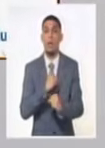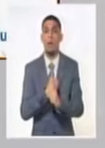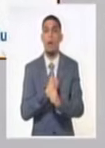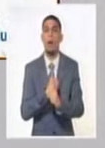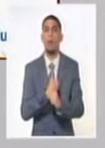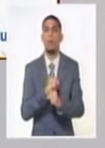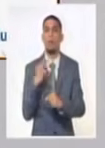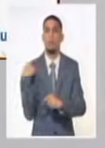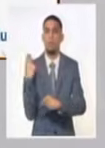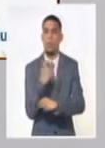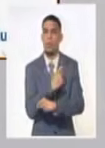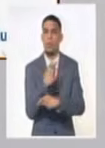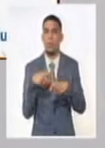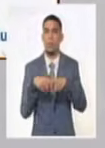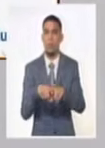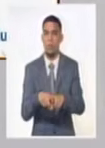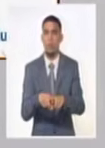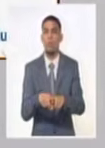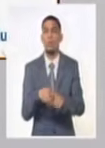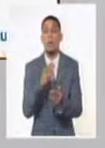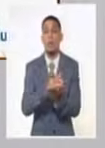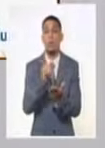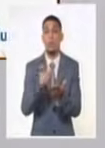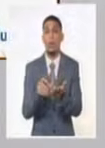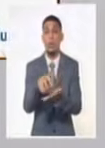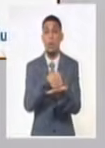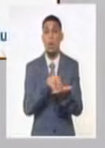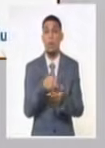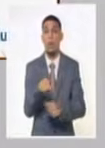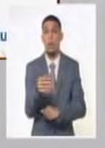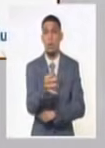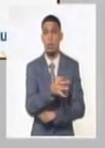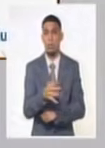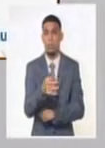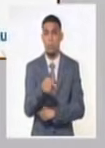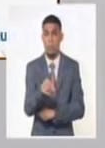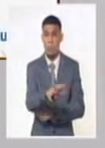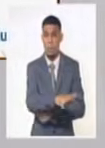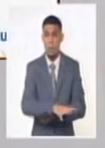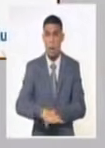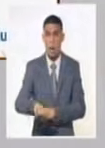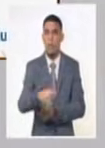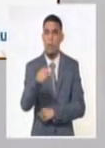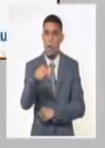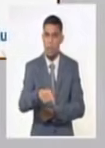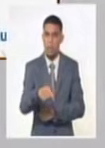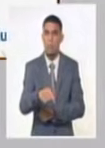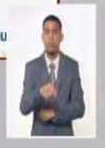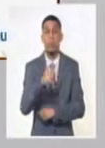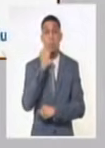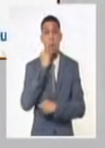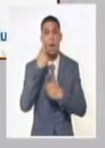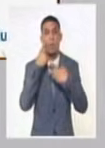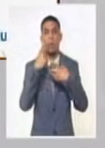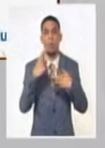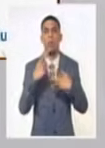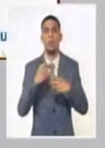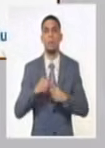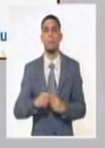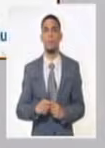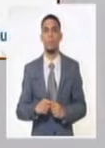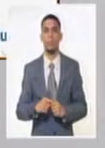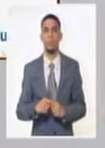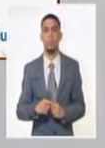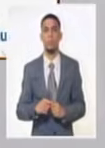metodológico en los territorios. Ese trabajo que está centralizado en los municipios y que incluye o que va desde